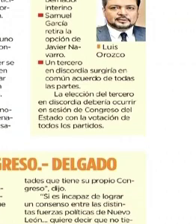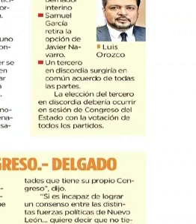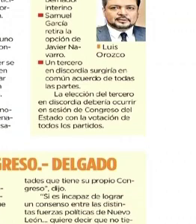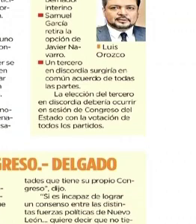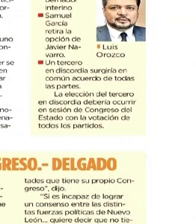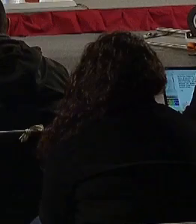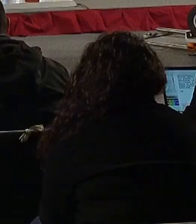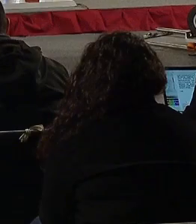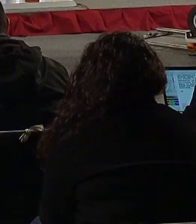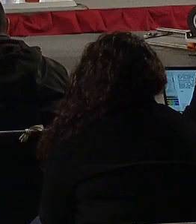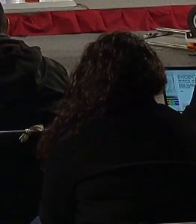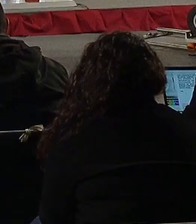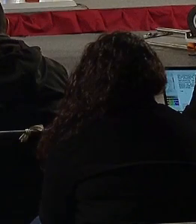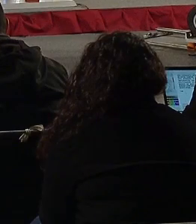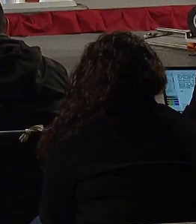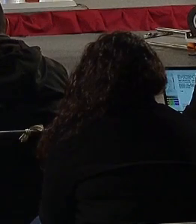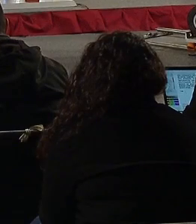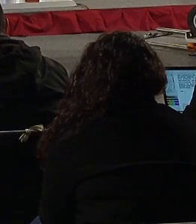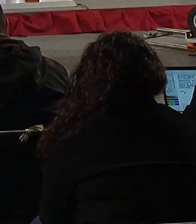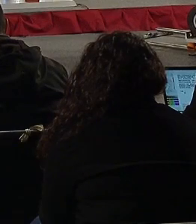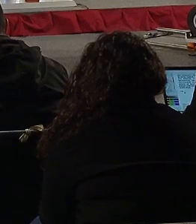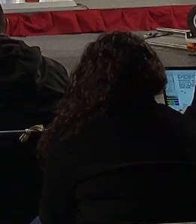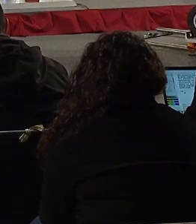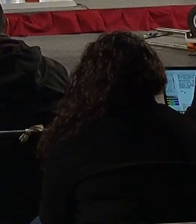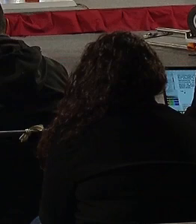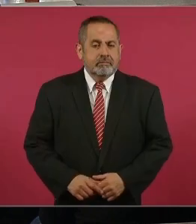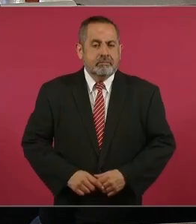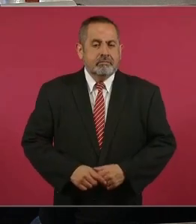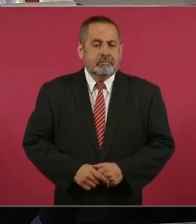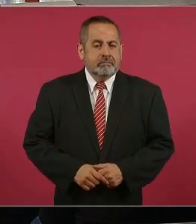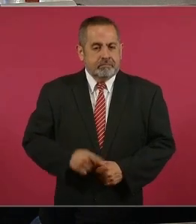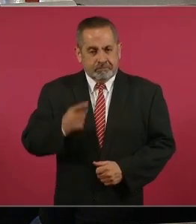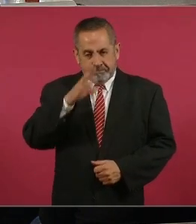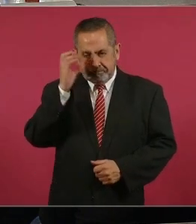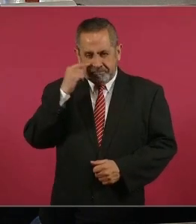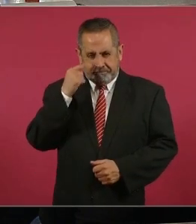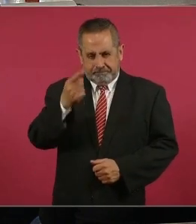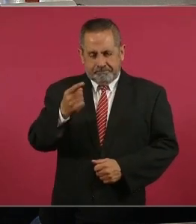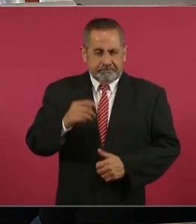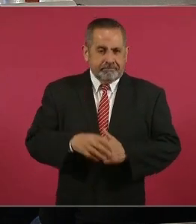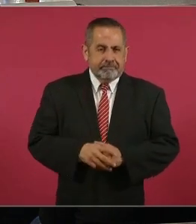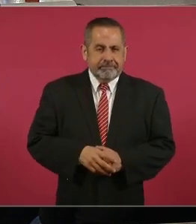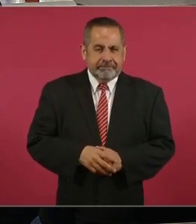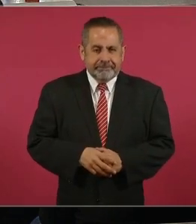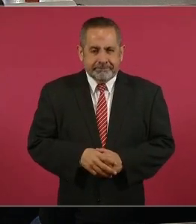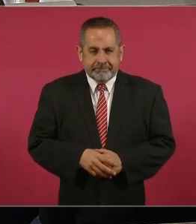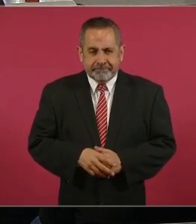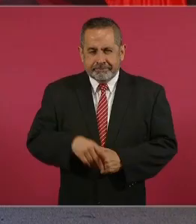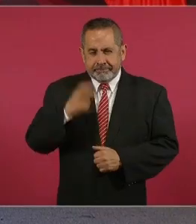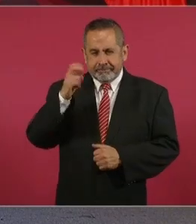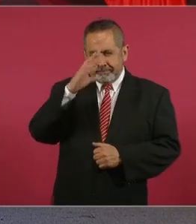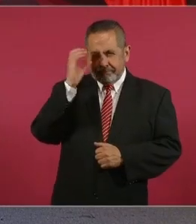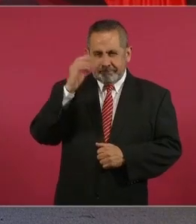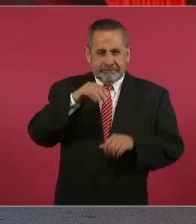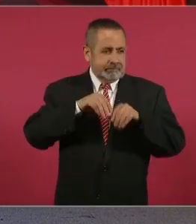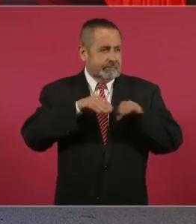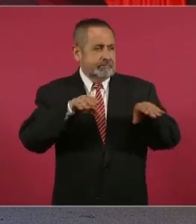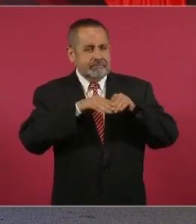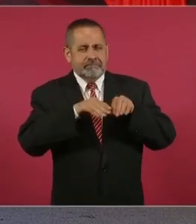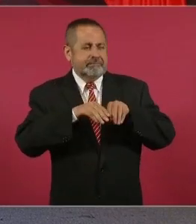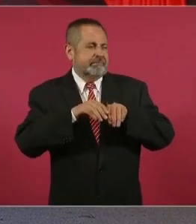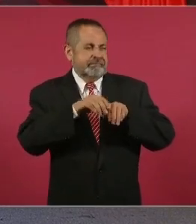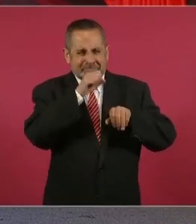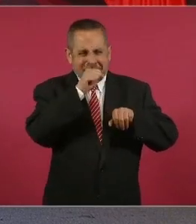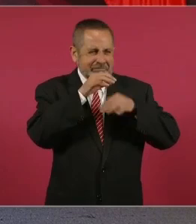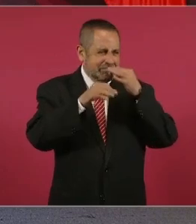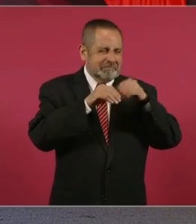Aquí es donde entran, ¿no? La foto. Esta debe de estar circulando